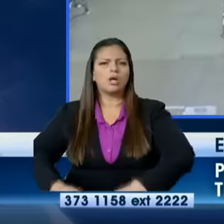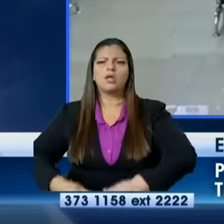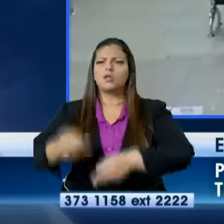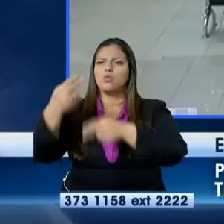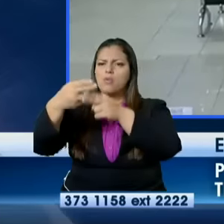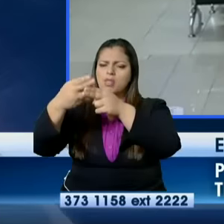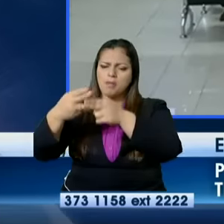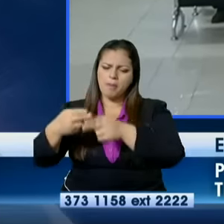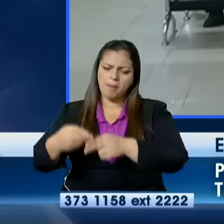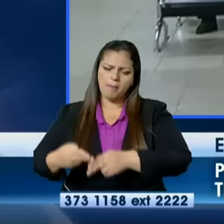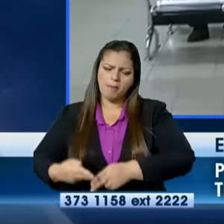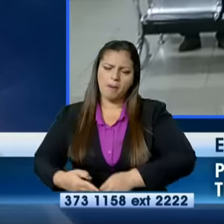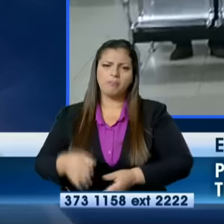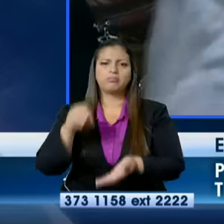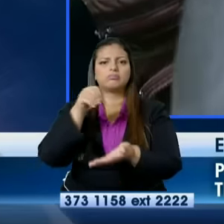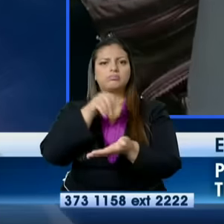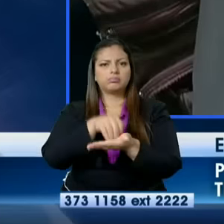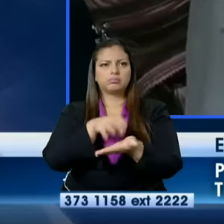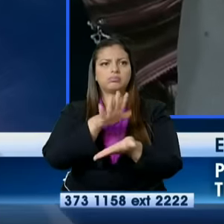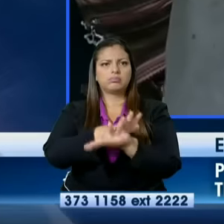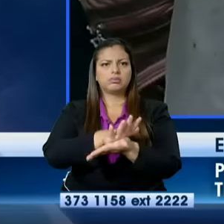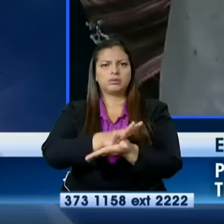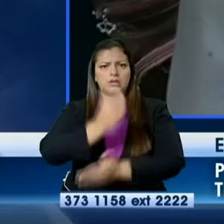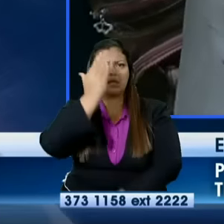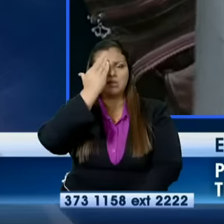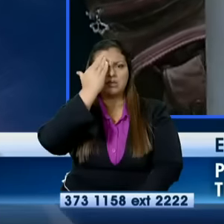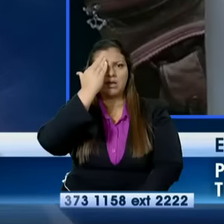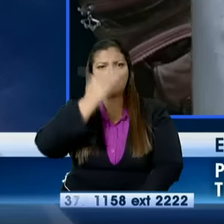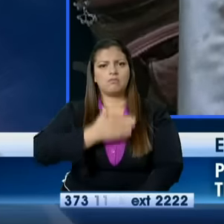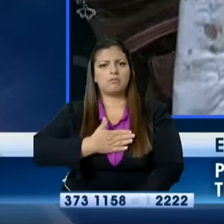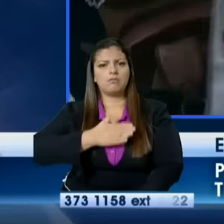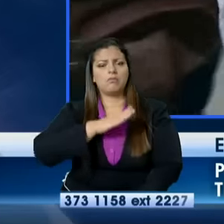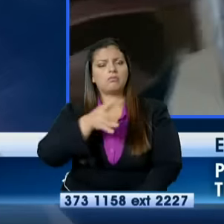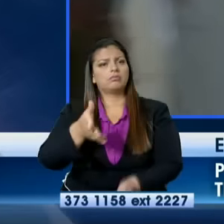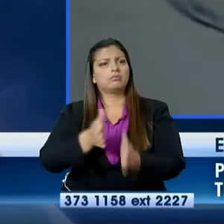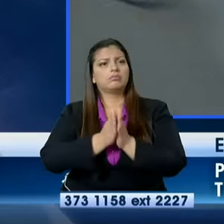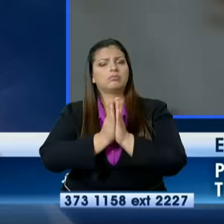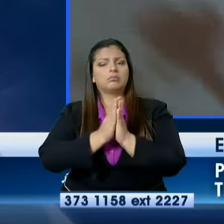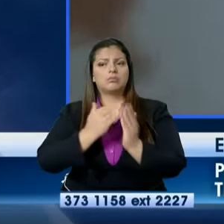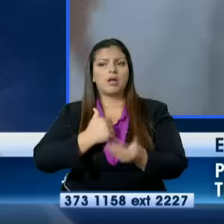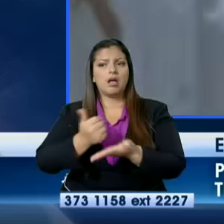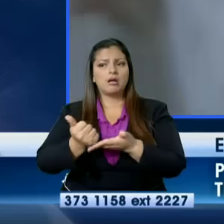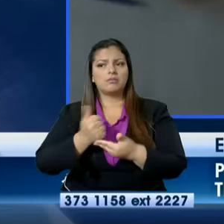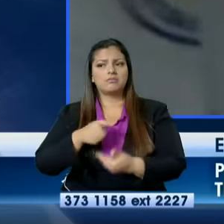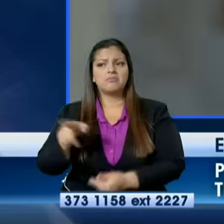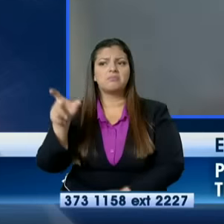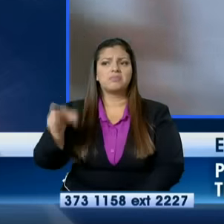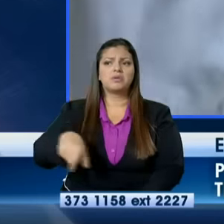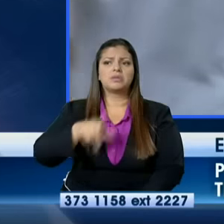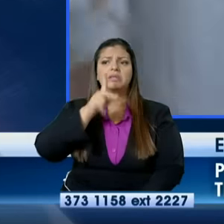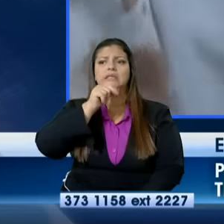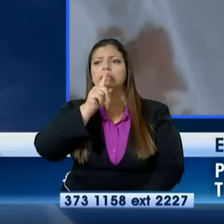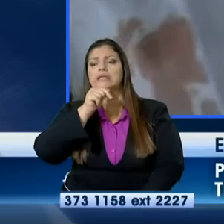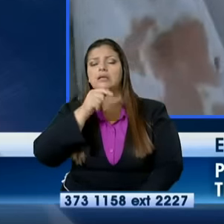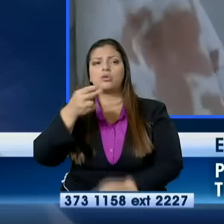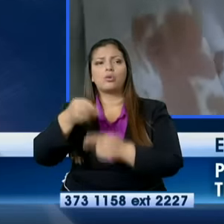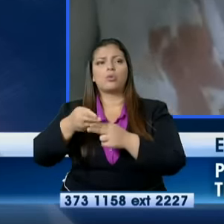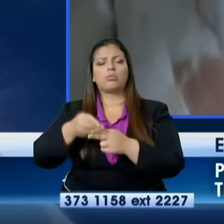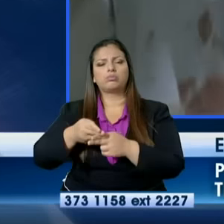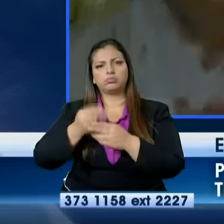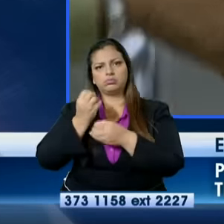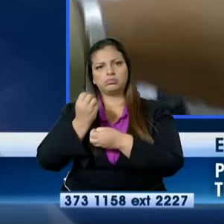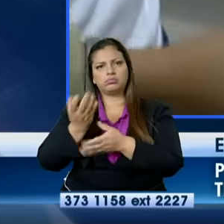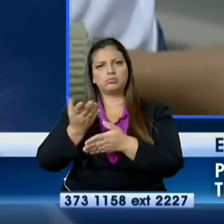compañero del que lo apuñaló, del que le robó. Lo principal es que no se resistan. Es